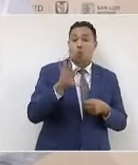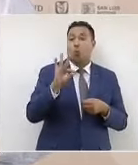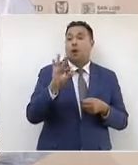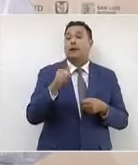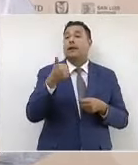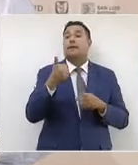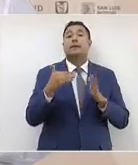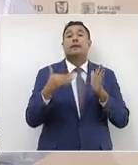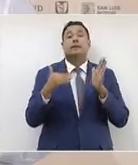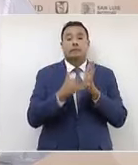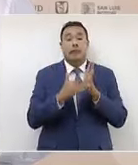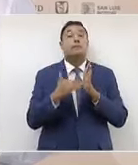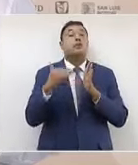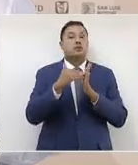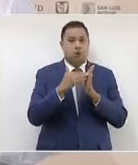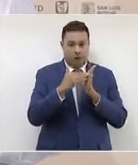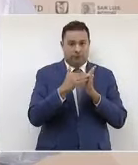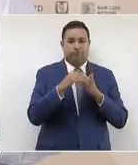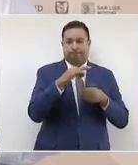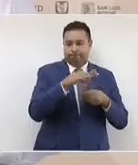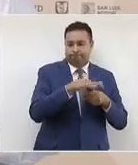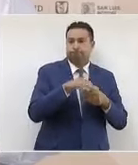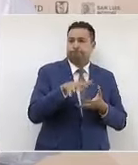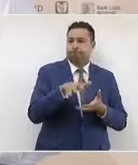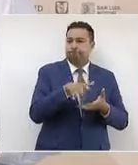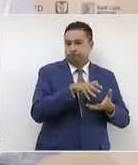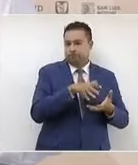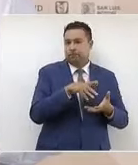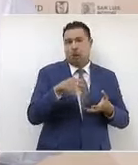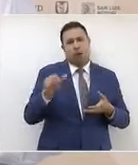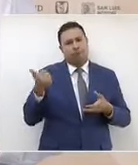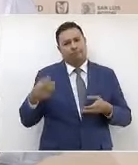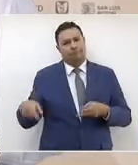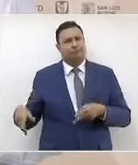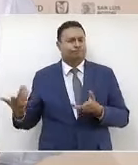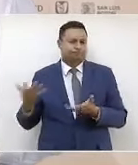mil millones de pesos en la compra.